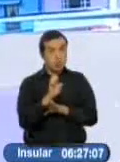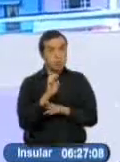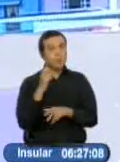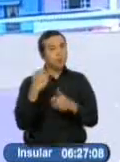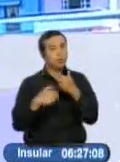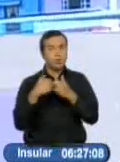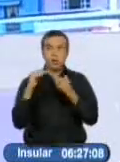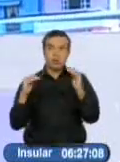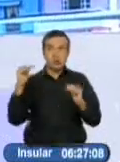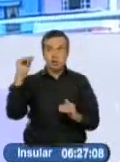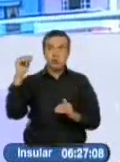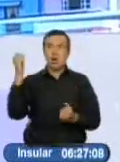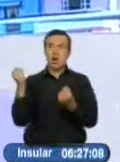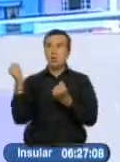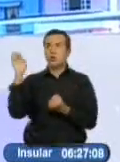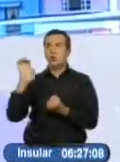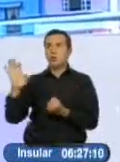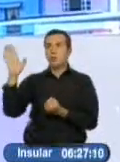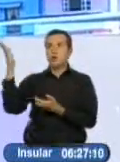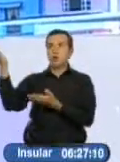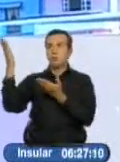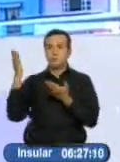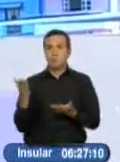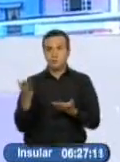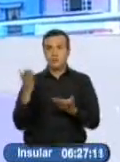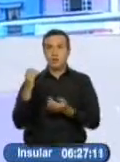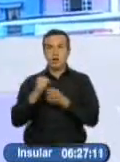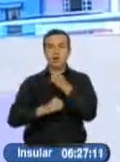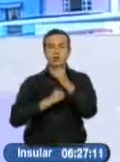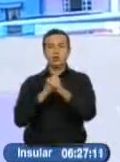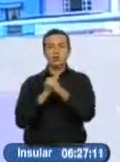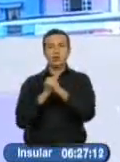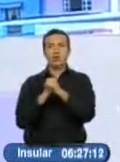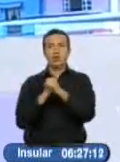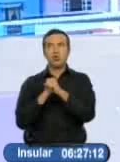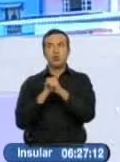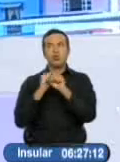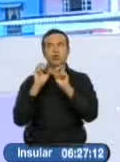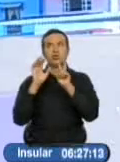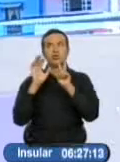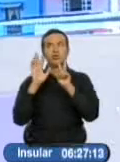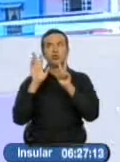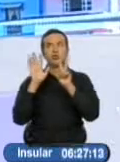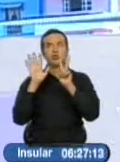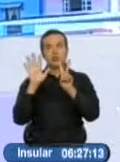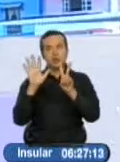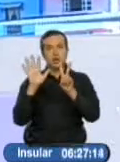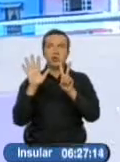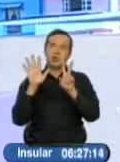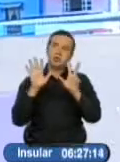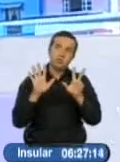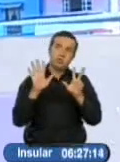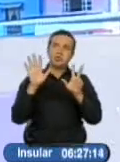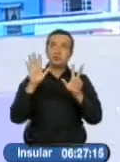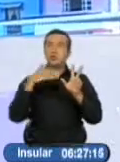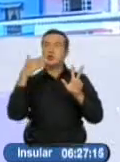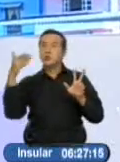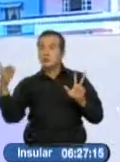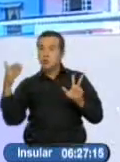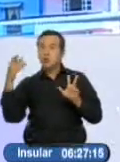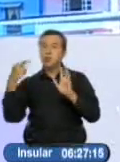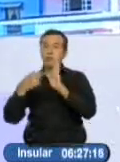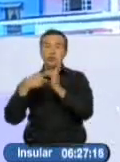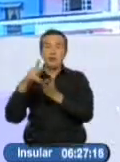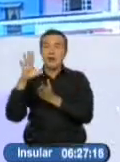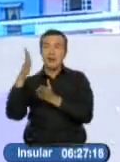desventaja, porque un auto europeo va a venir a partir del año 7, 8 con cero impuestos. Y eso va a significar que la